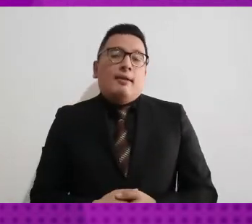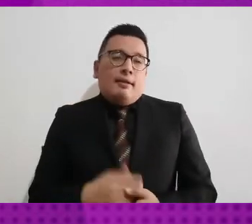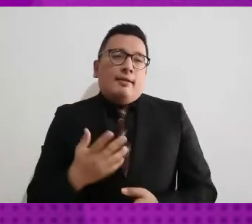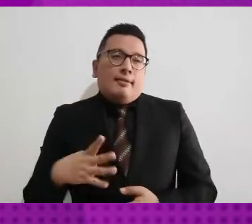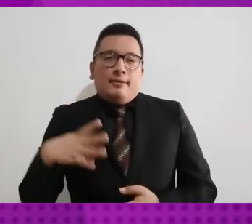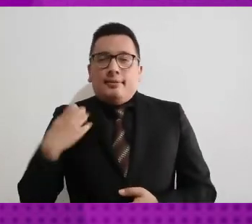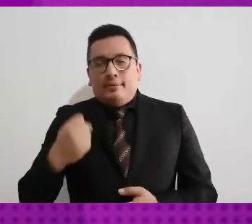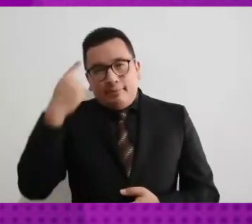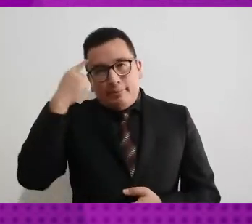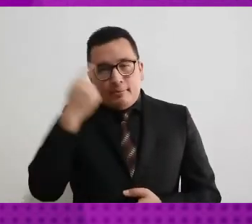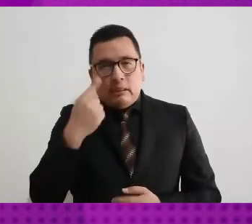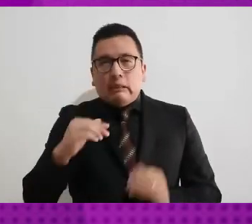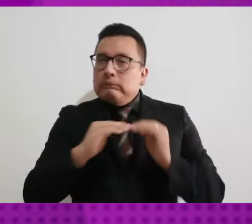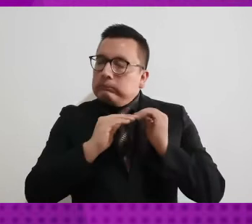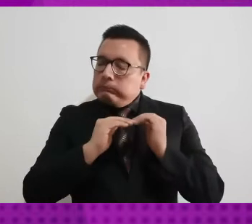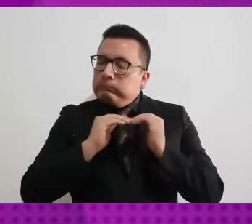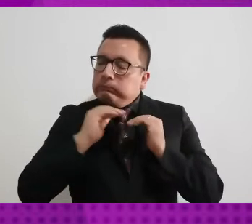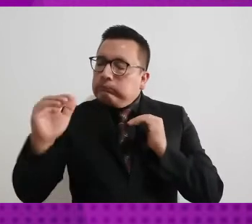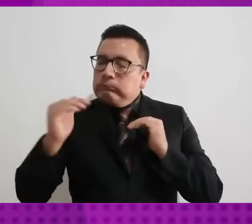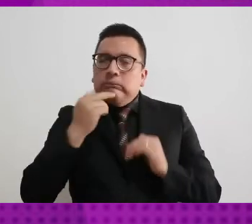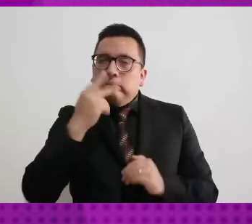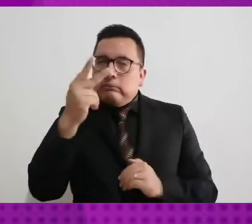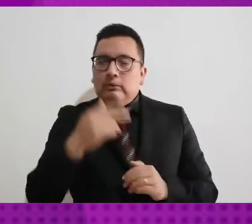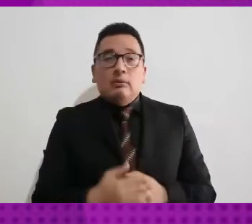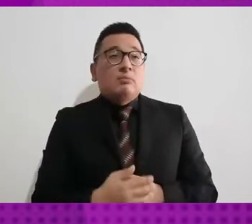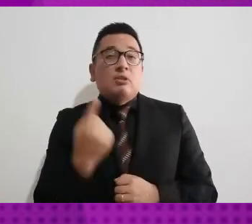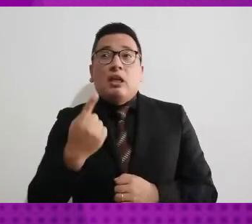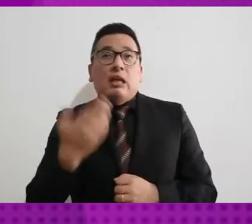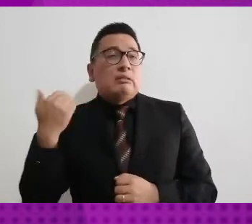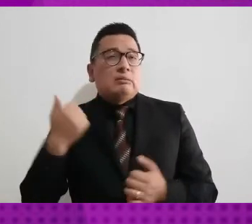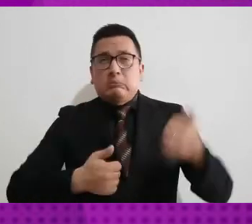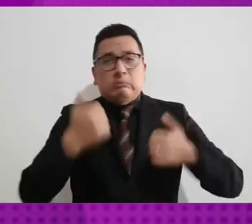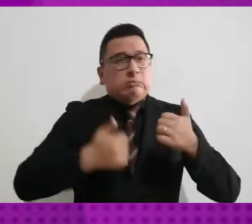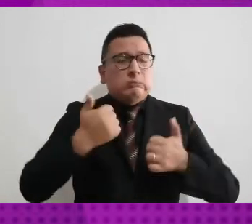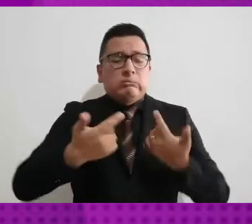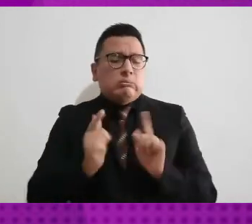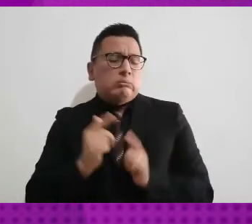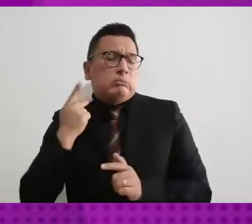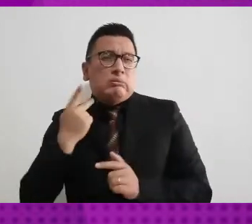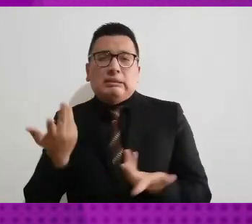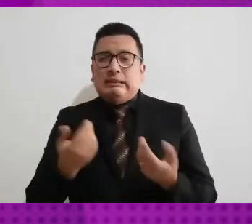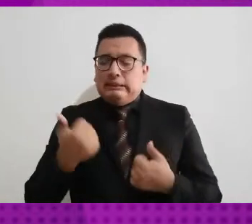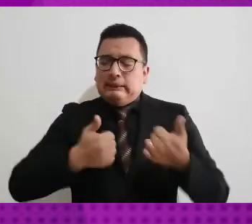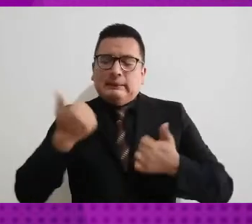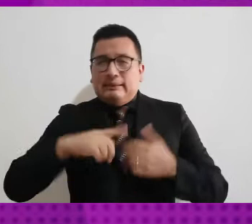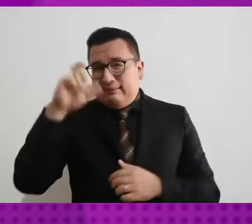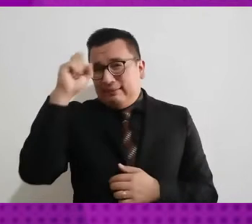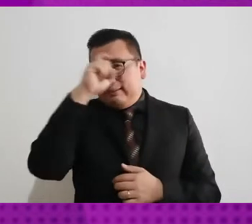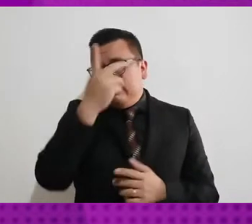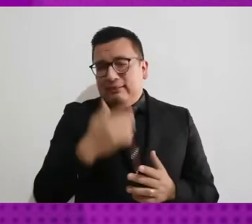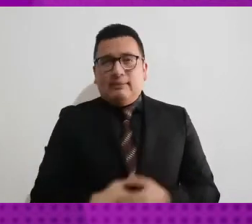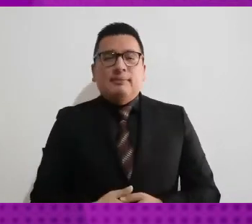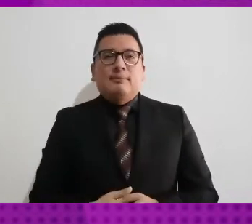mejores condiciones de equidad en la competencia político-electoral. Por ejemplo,